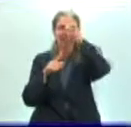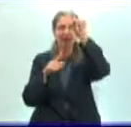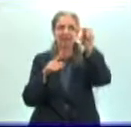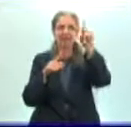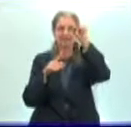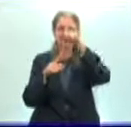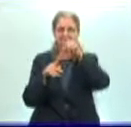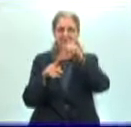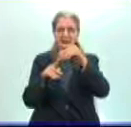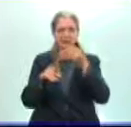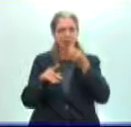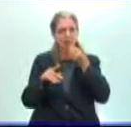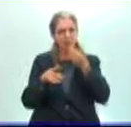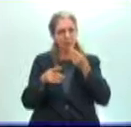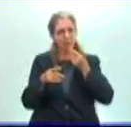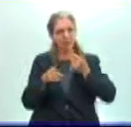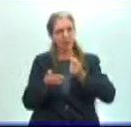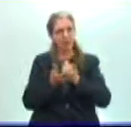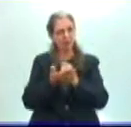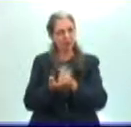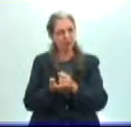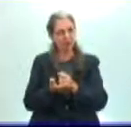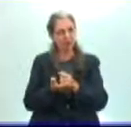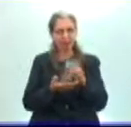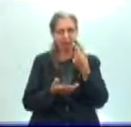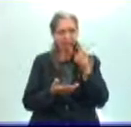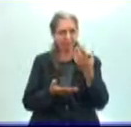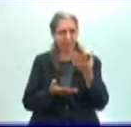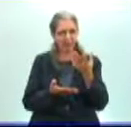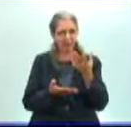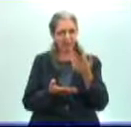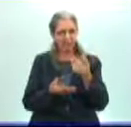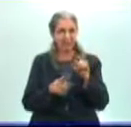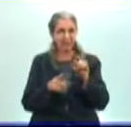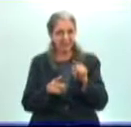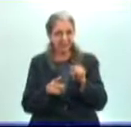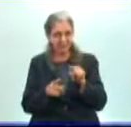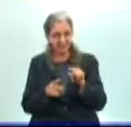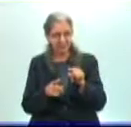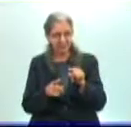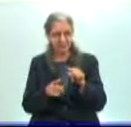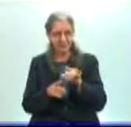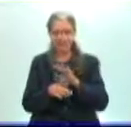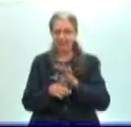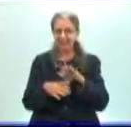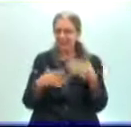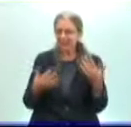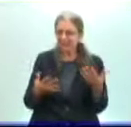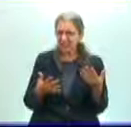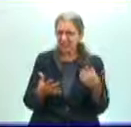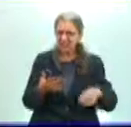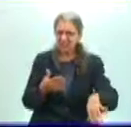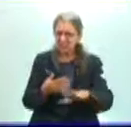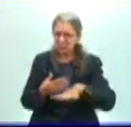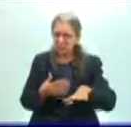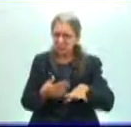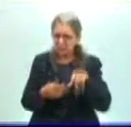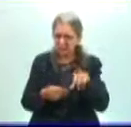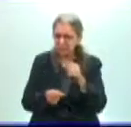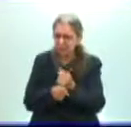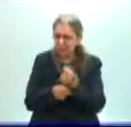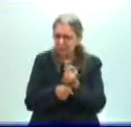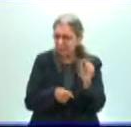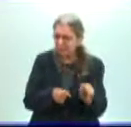¿Lo podremos ayudar? ¿Qué les parece? Ya han visto en qué situación se encuentran estos